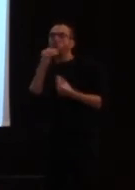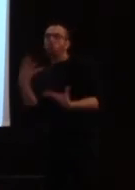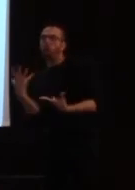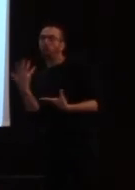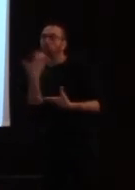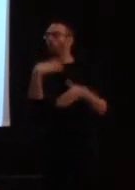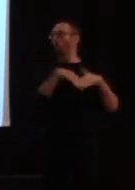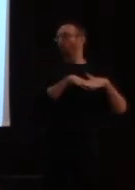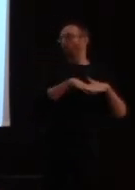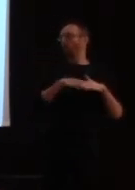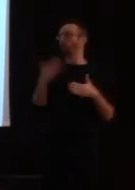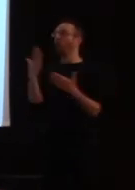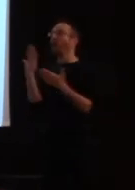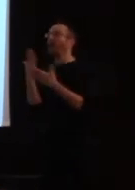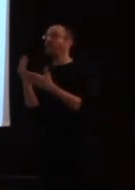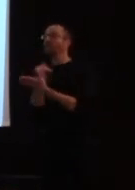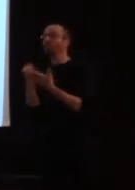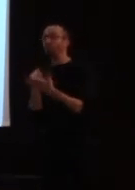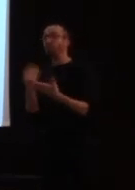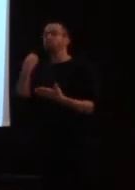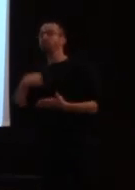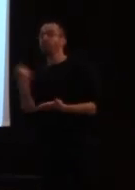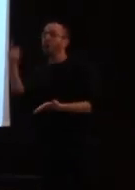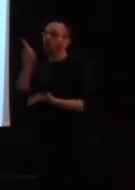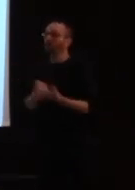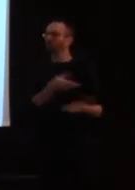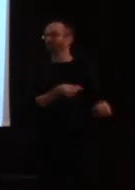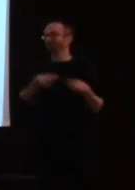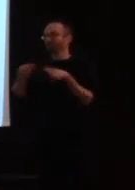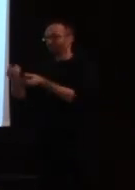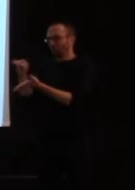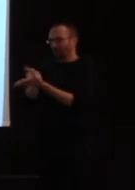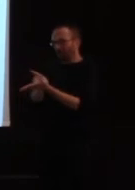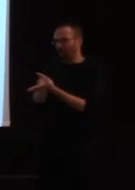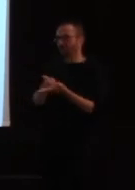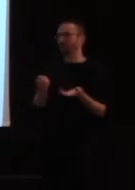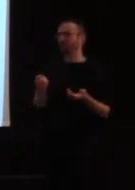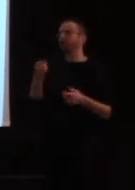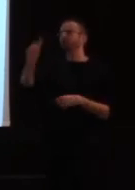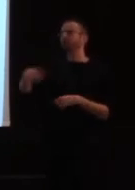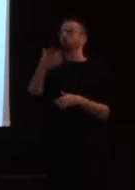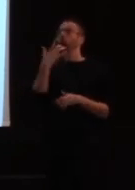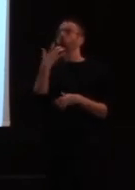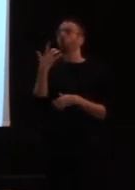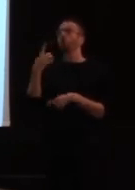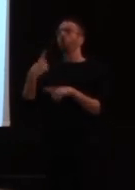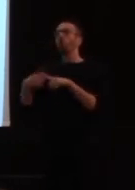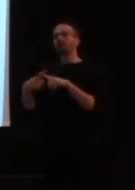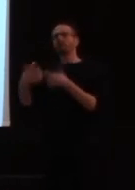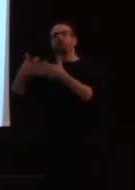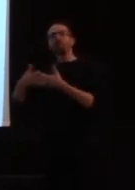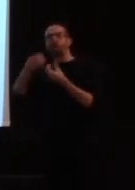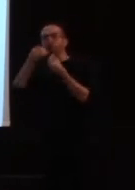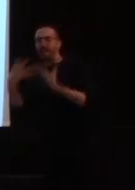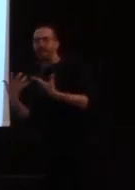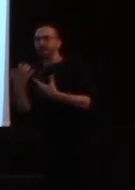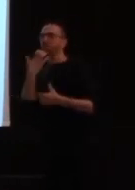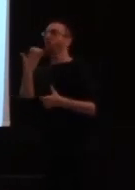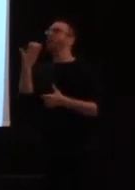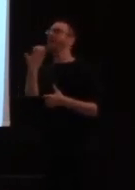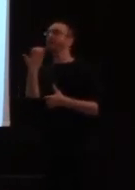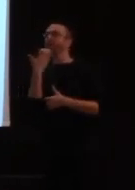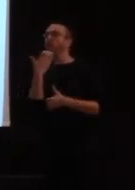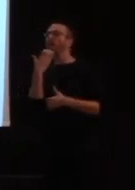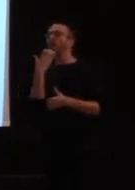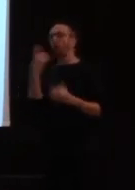aquella clase, ¡pum!, tenemos el material. O incluso tenemos maneras de explicar las cosas que nos han funcionado, ¿no? Por ejemplo, ejemplos que nos han